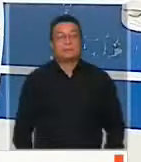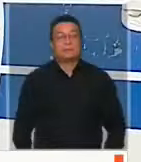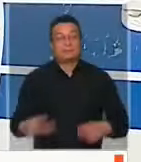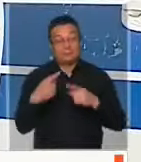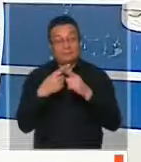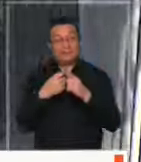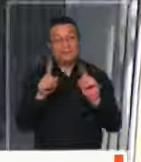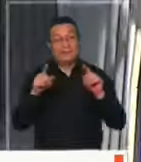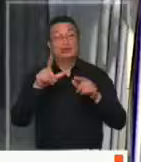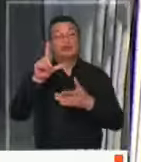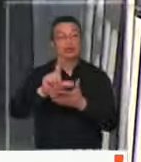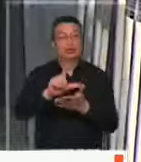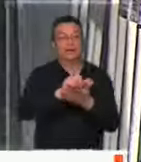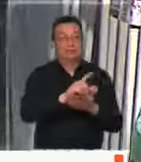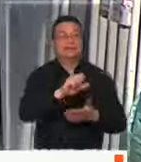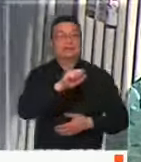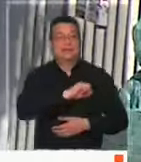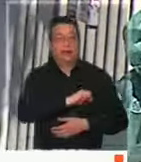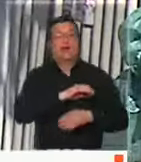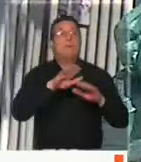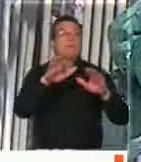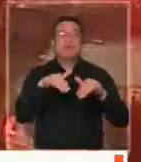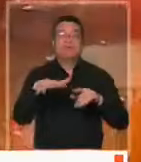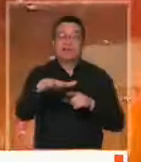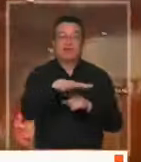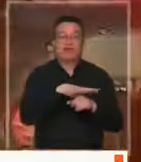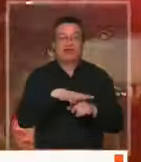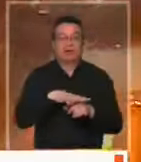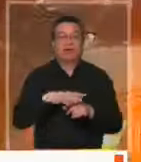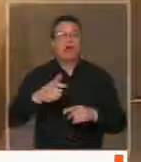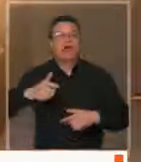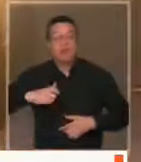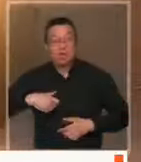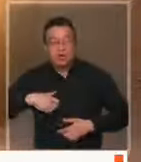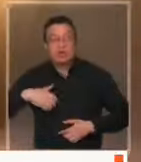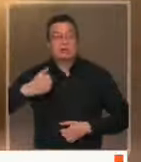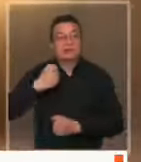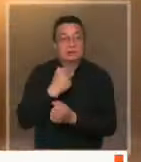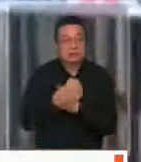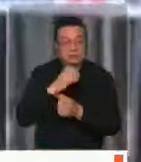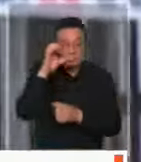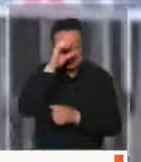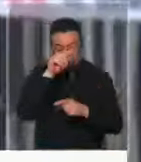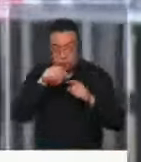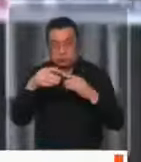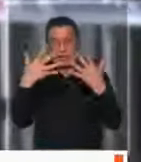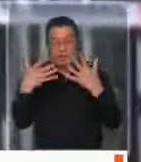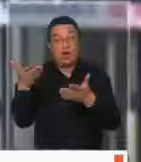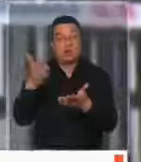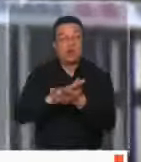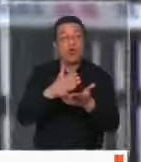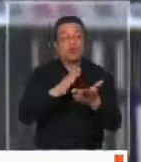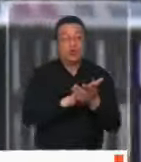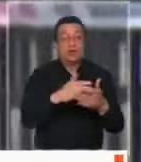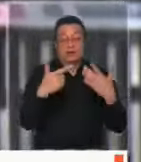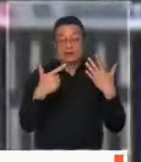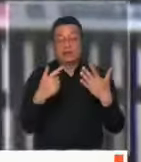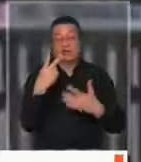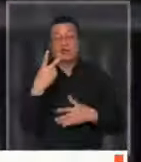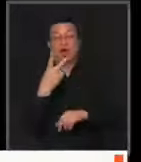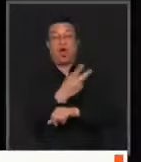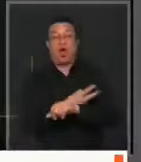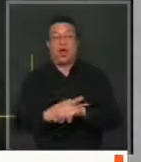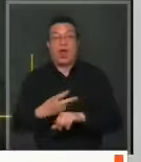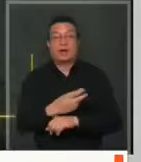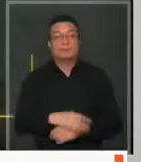distintos puntos de la capital, pero mismo escenario. Policías investigando el lugar del crimen. 10 asesinatos en las últimas 72